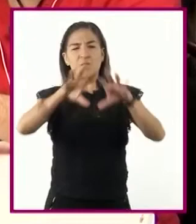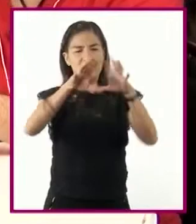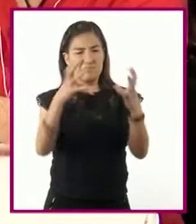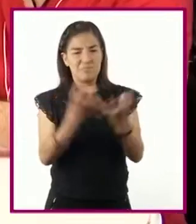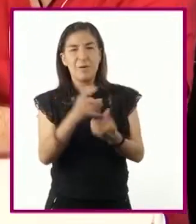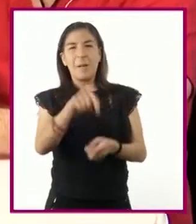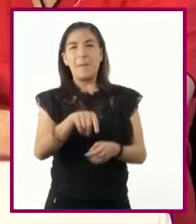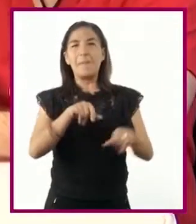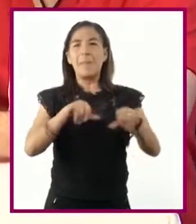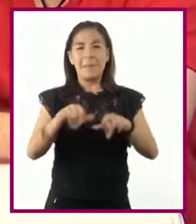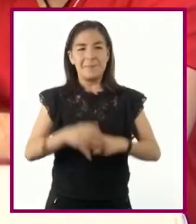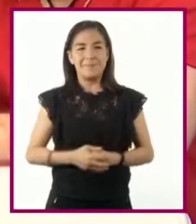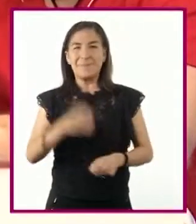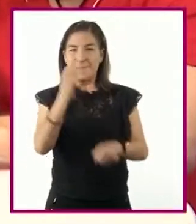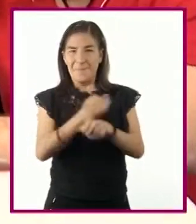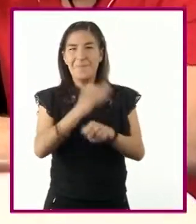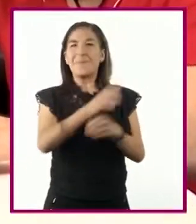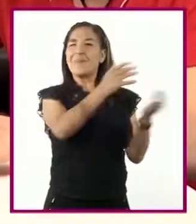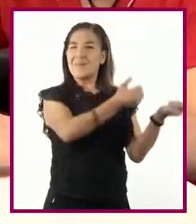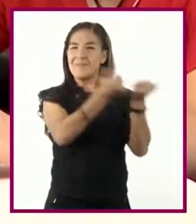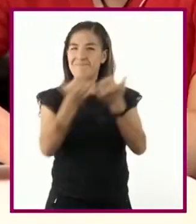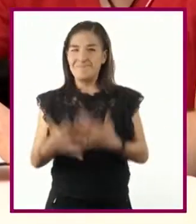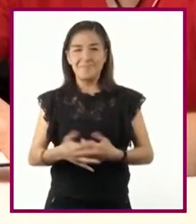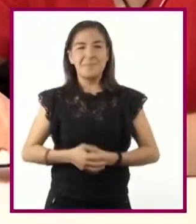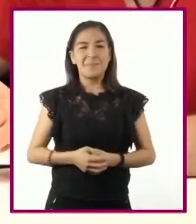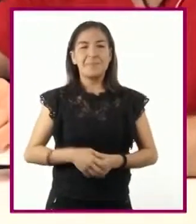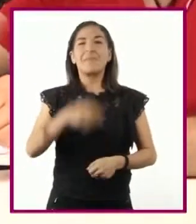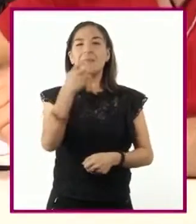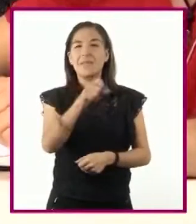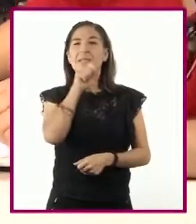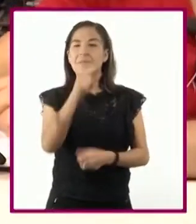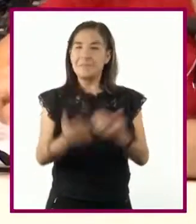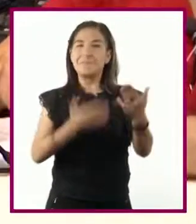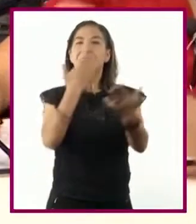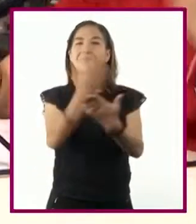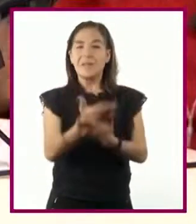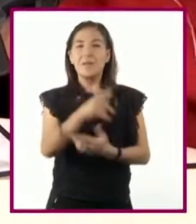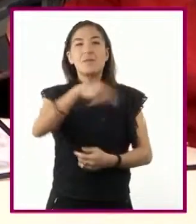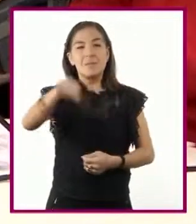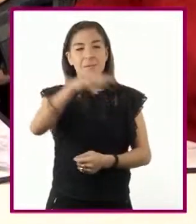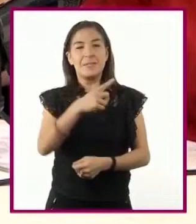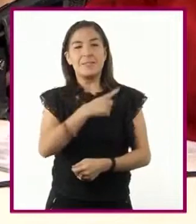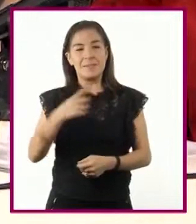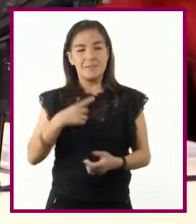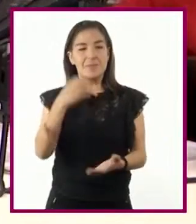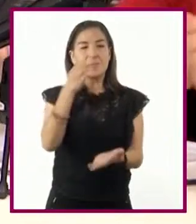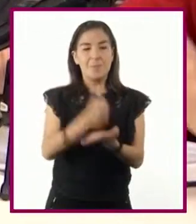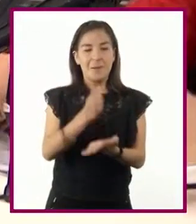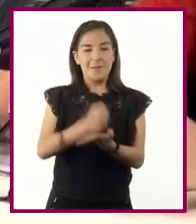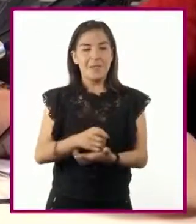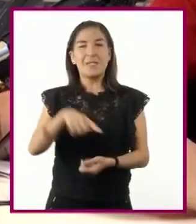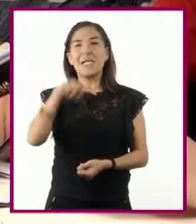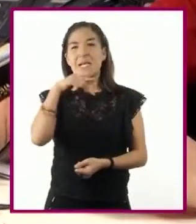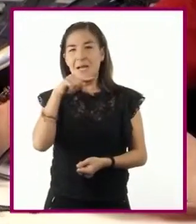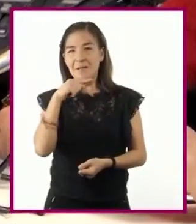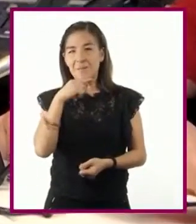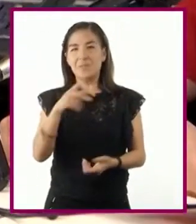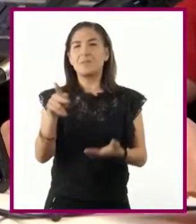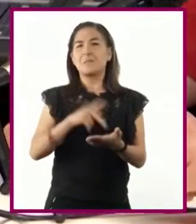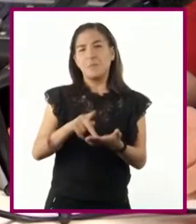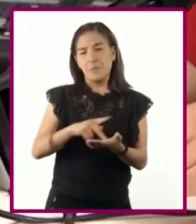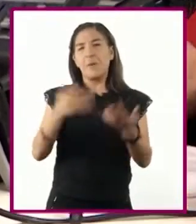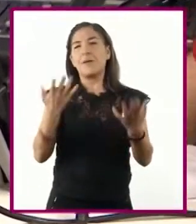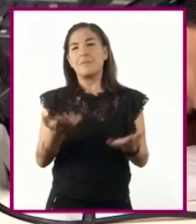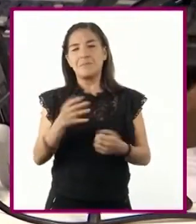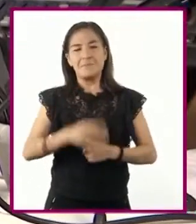terráqueo? ¡Corran por él! Asimismo, pedimos que tengan a la mano cuaderno, bolígrafo o